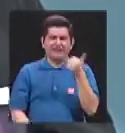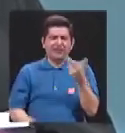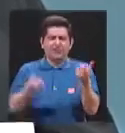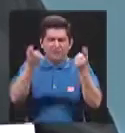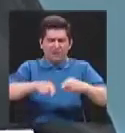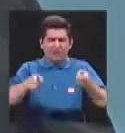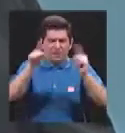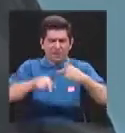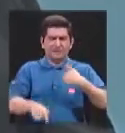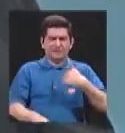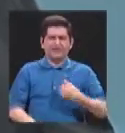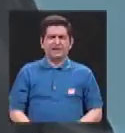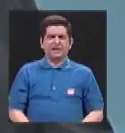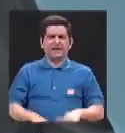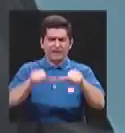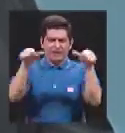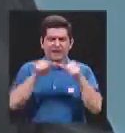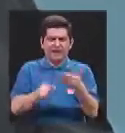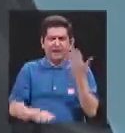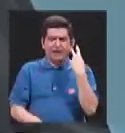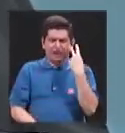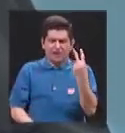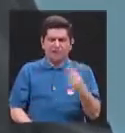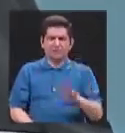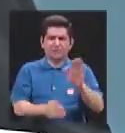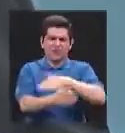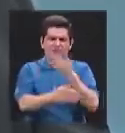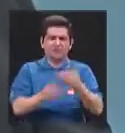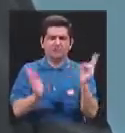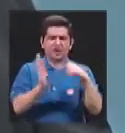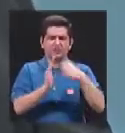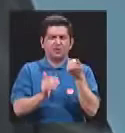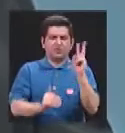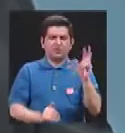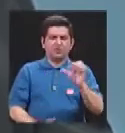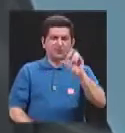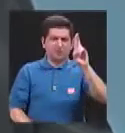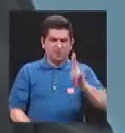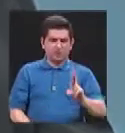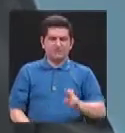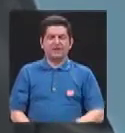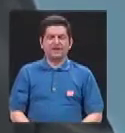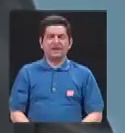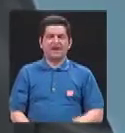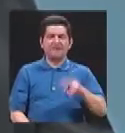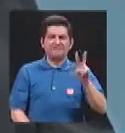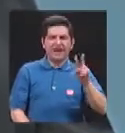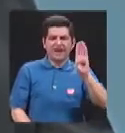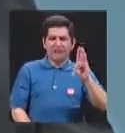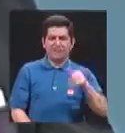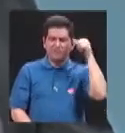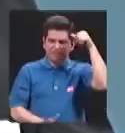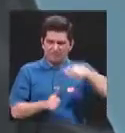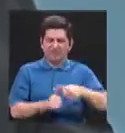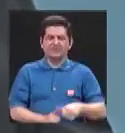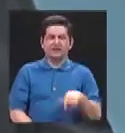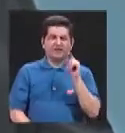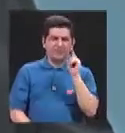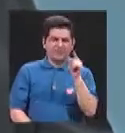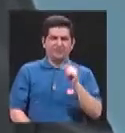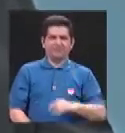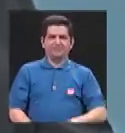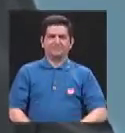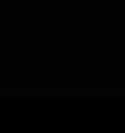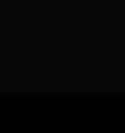de los mejores acontecimientos audiovisuales, cinematográficos y musicales del 2012 en Costa Rica, los Vargas Brothers. Recordemos a don